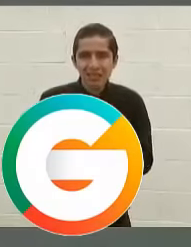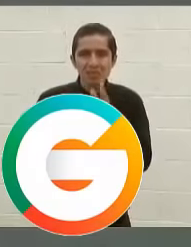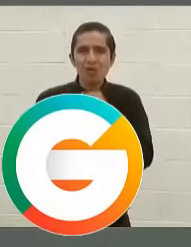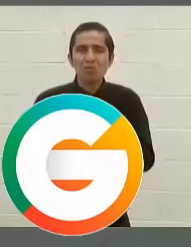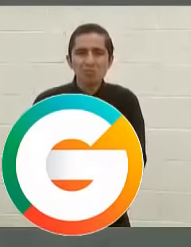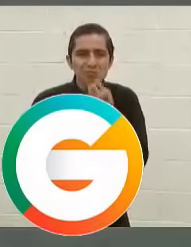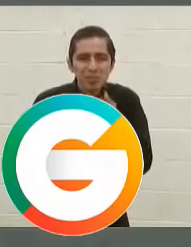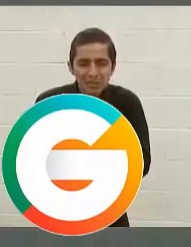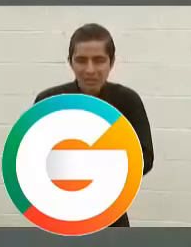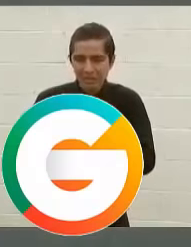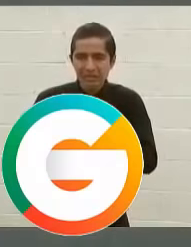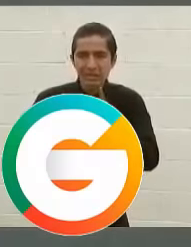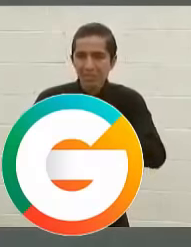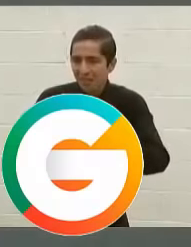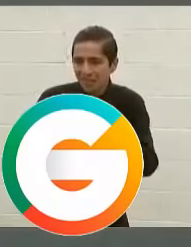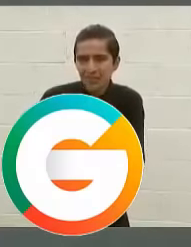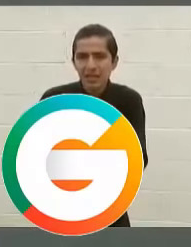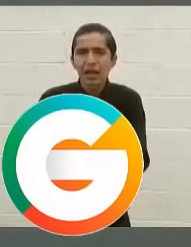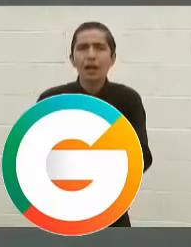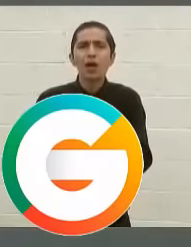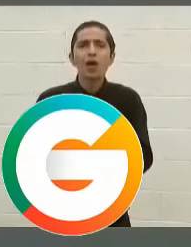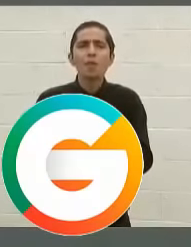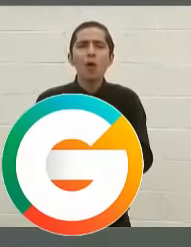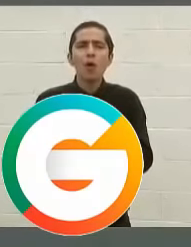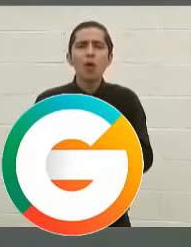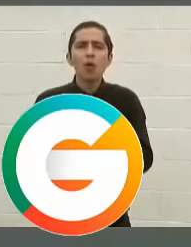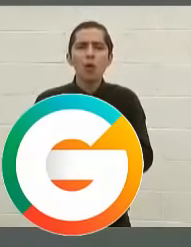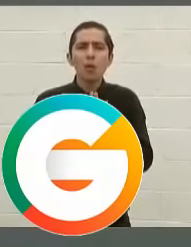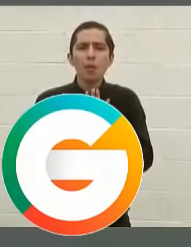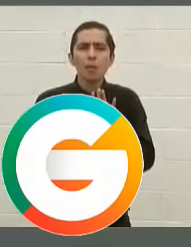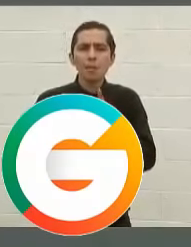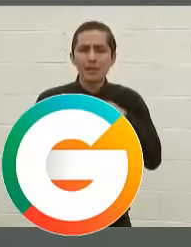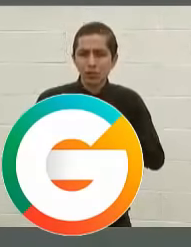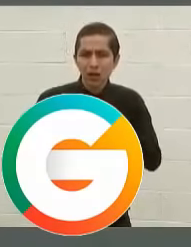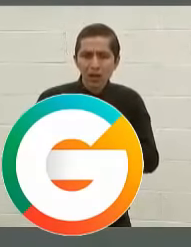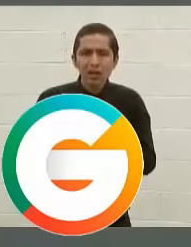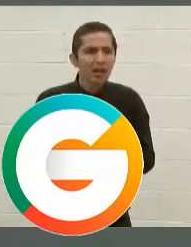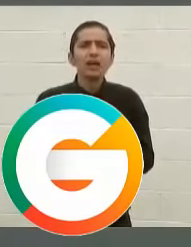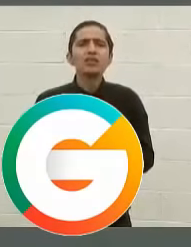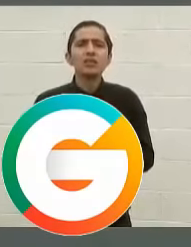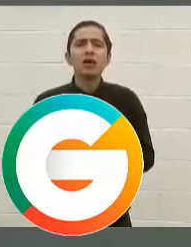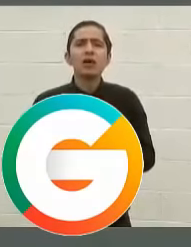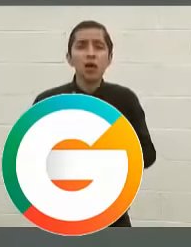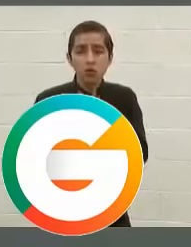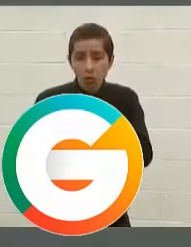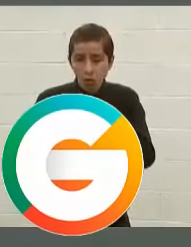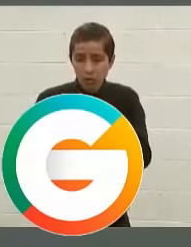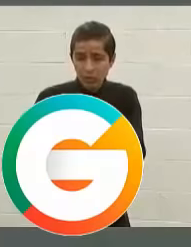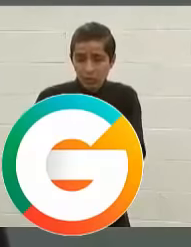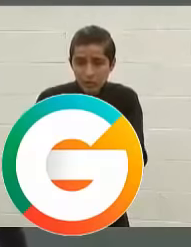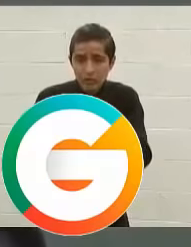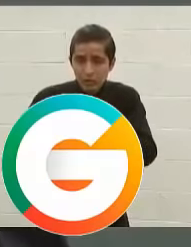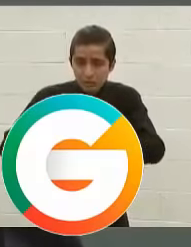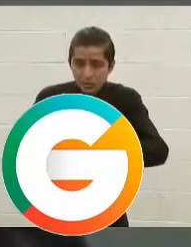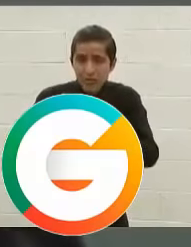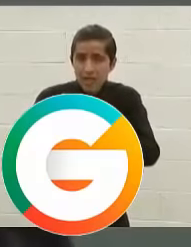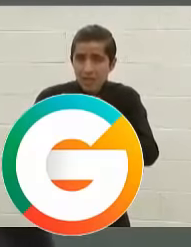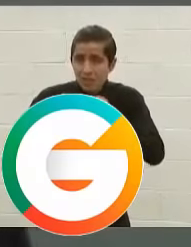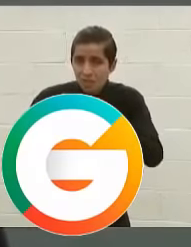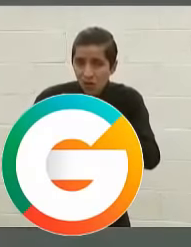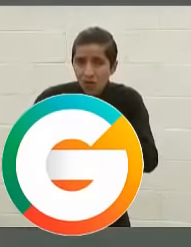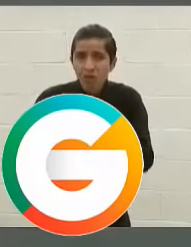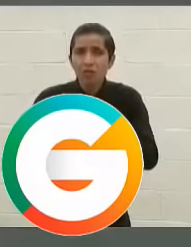con una orientación particular, pero todas aquellas que vayan surgiendo del acopio de